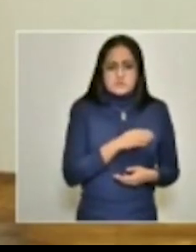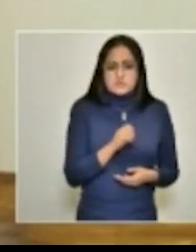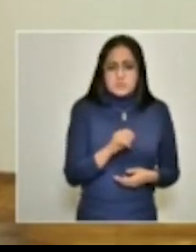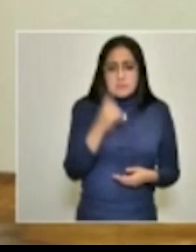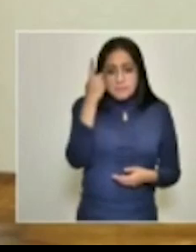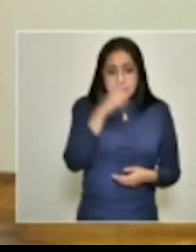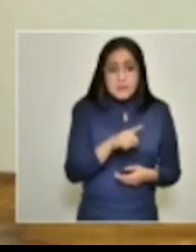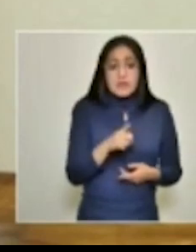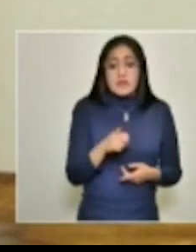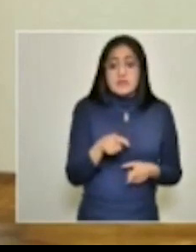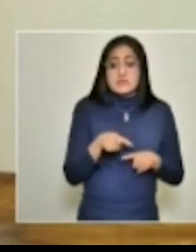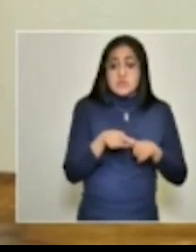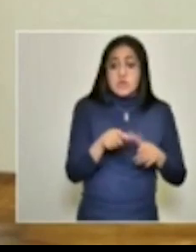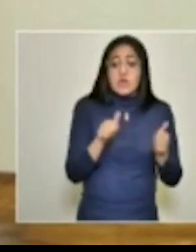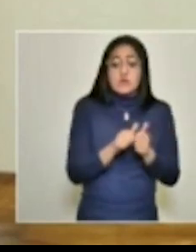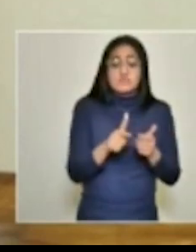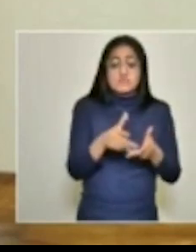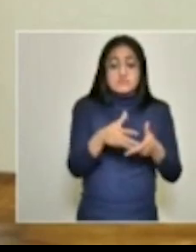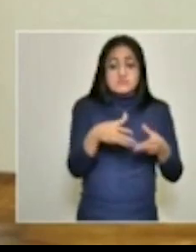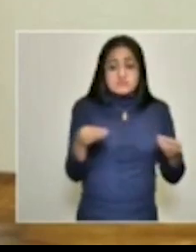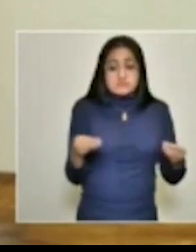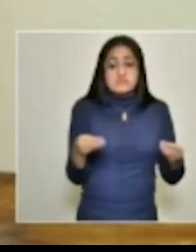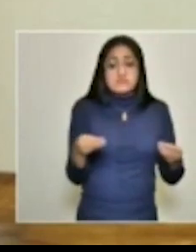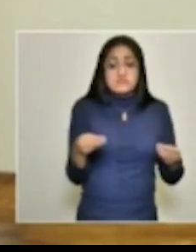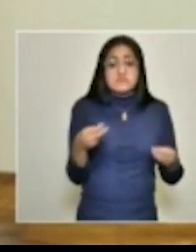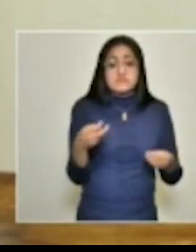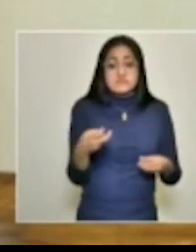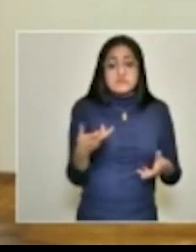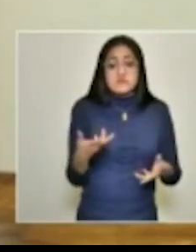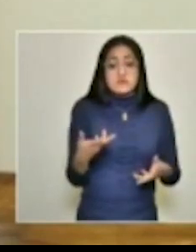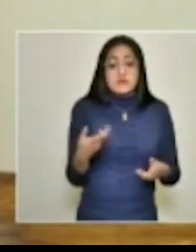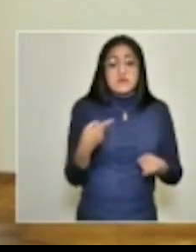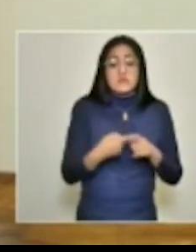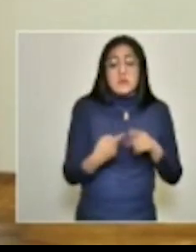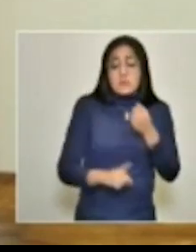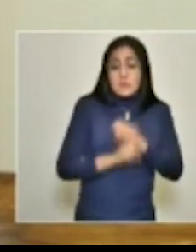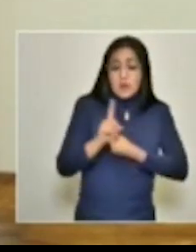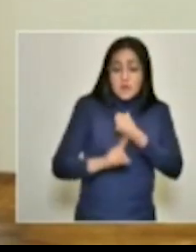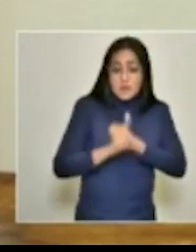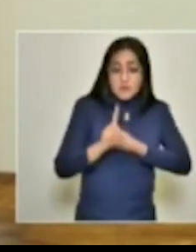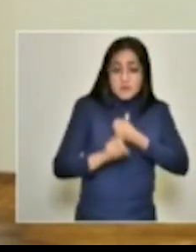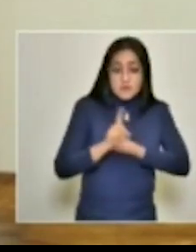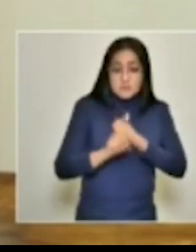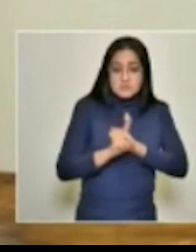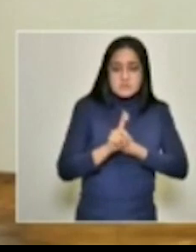para contribuir a la solución del conflicto